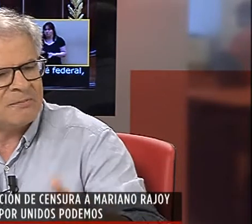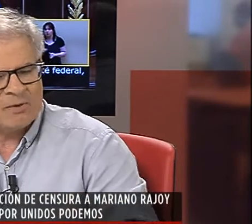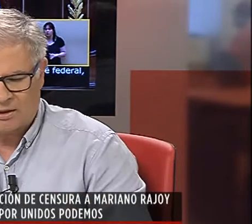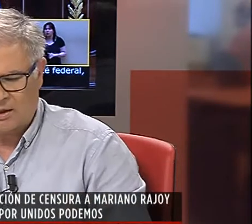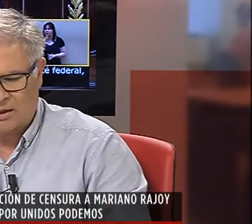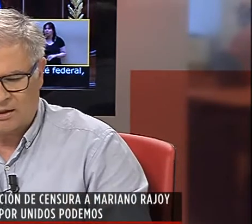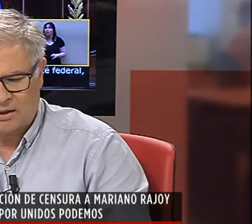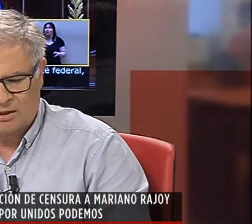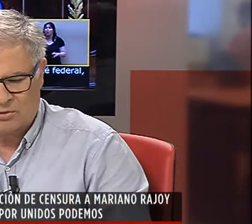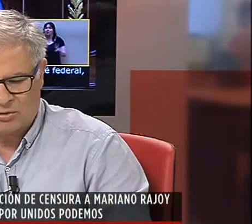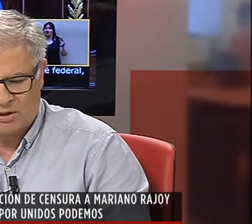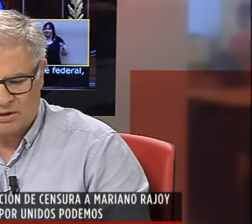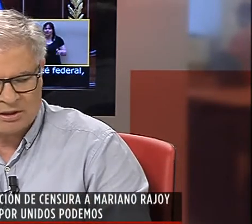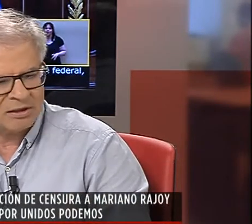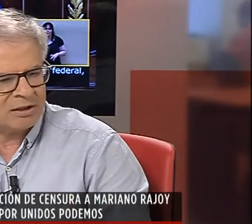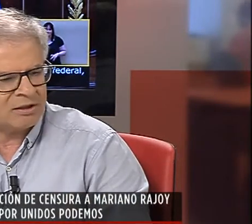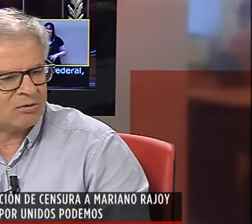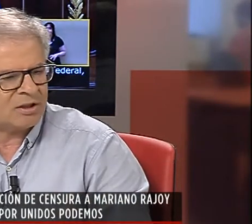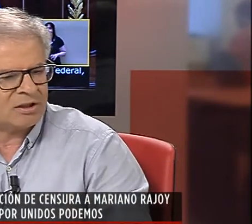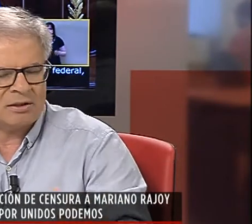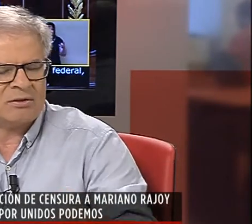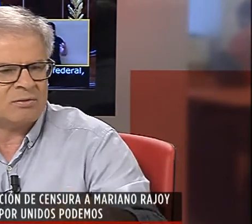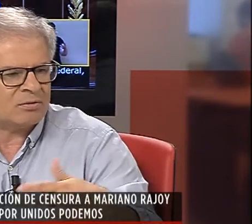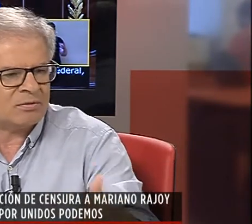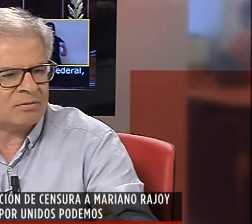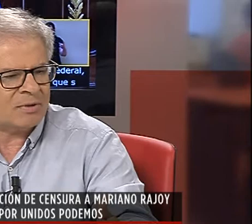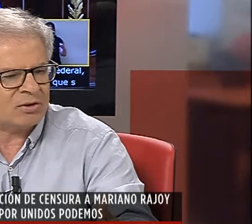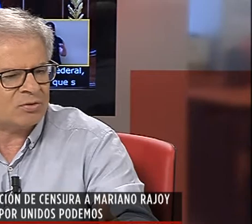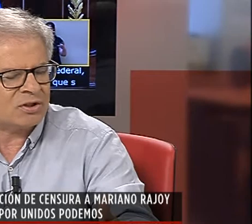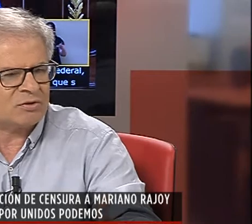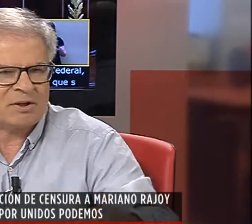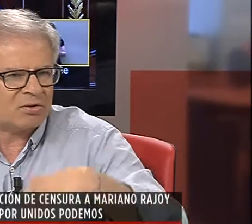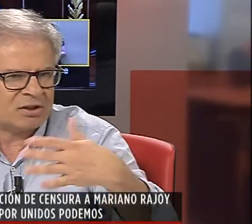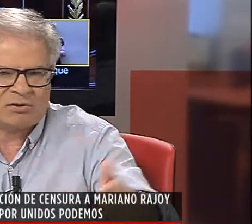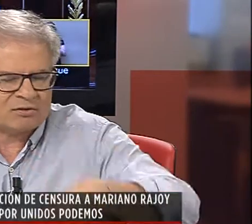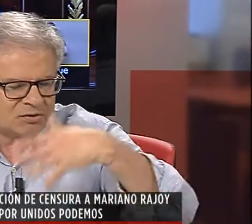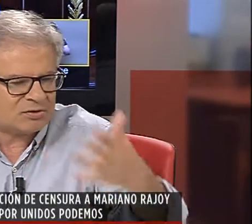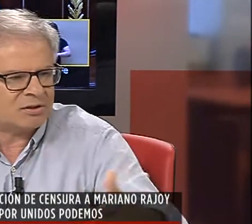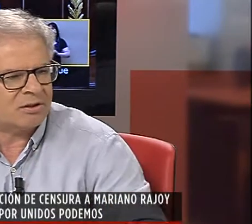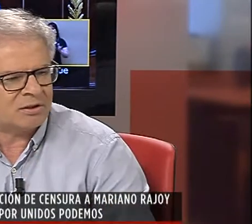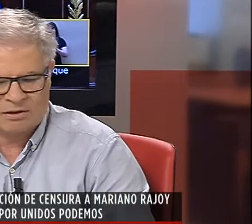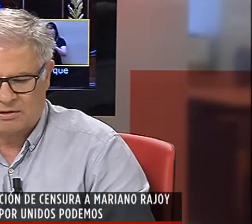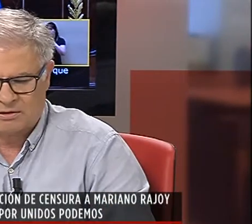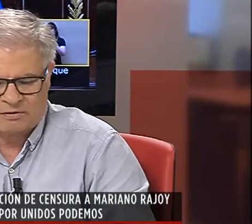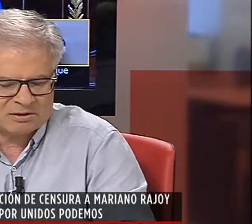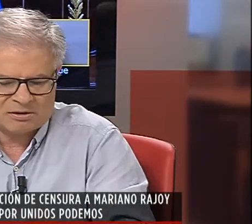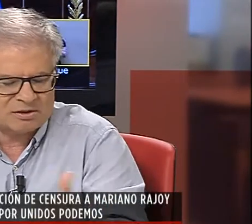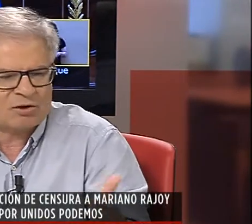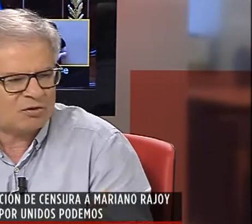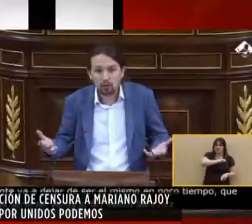de la continuidad de cataluña no marco do estado español que las condiciones que